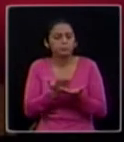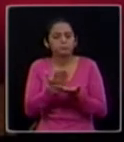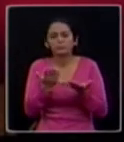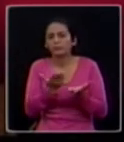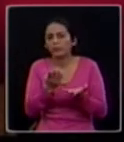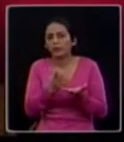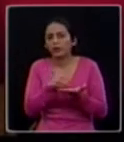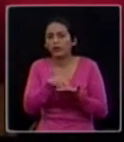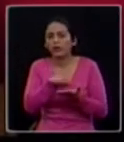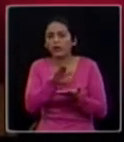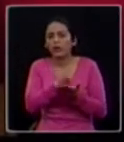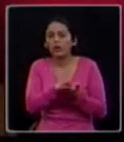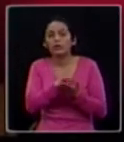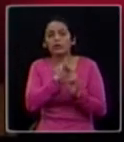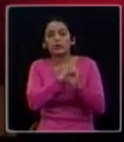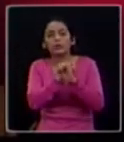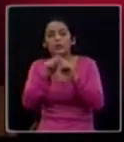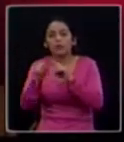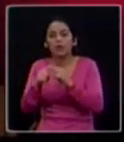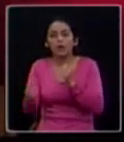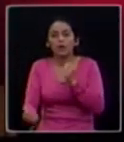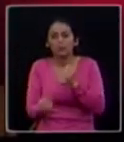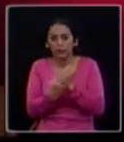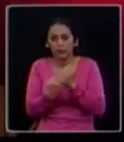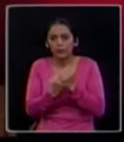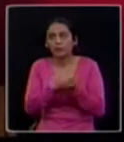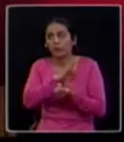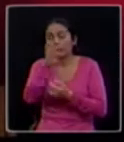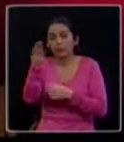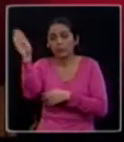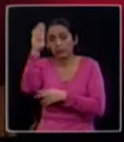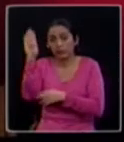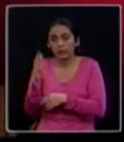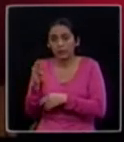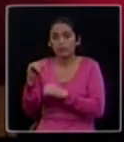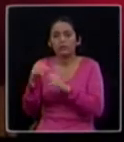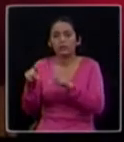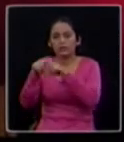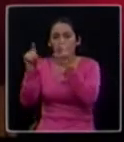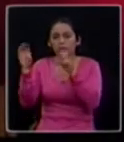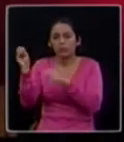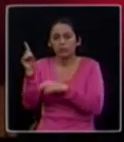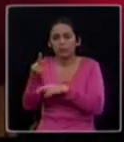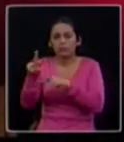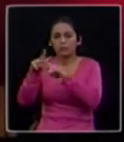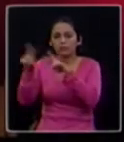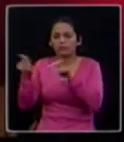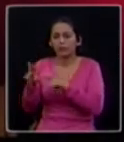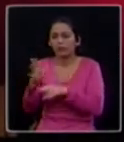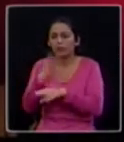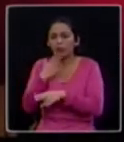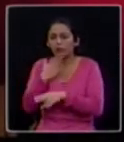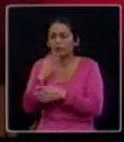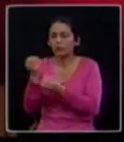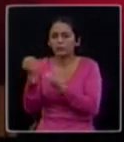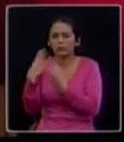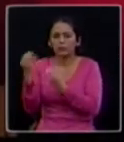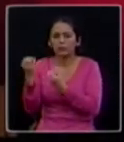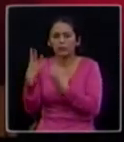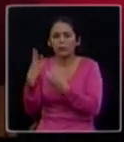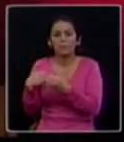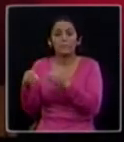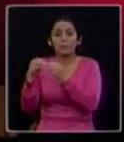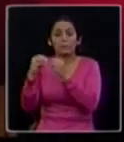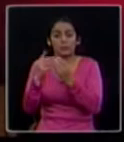esa contribución entre todas las instituciones, acudir ante Brasil o ante las instituciones internacionales o a los diferentes espacios para solicitar recabar